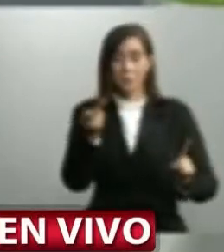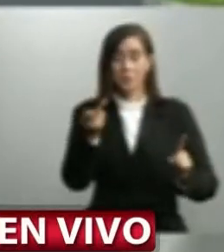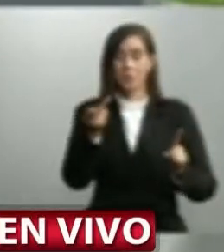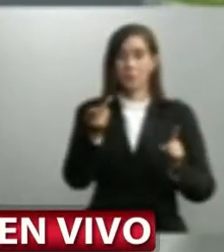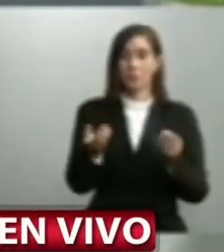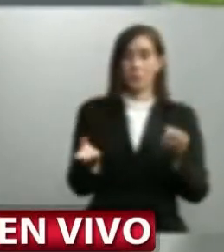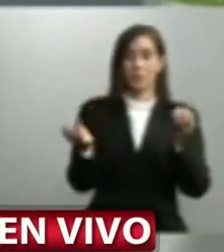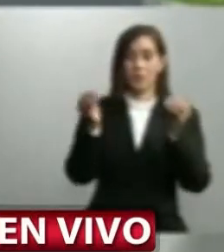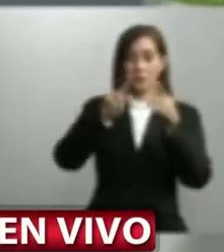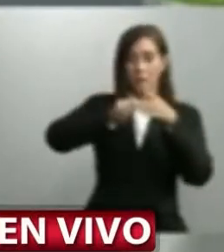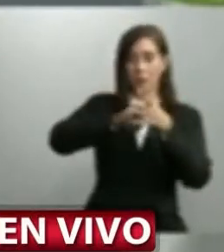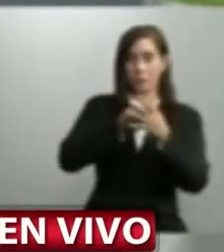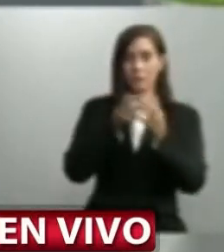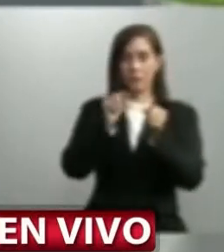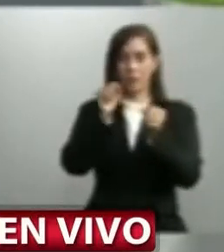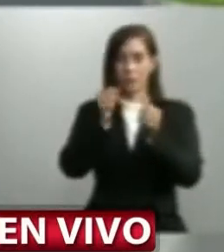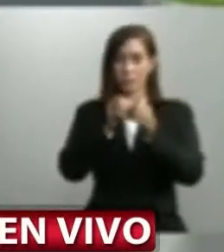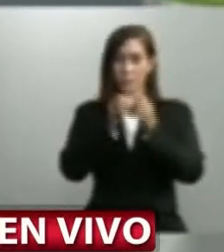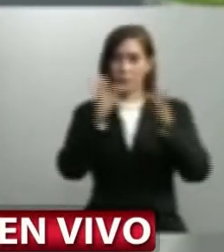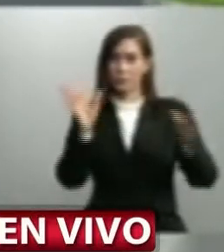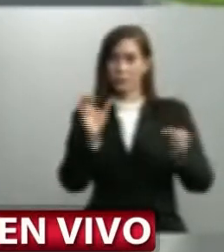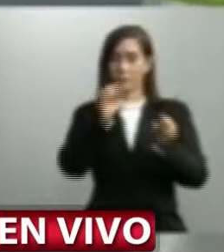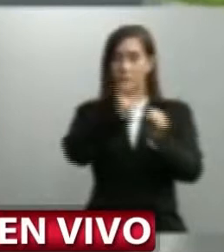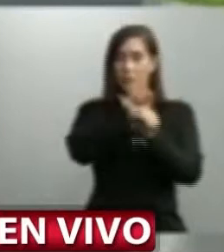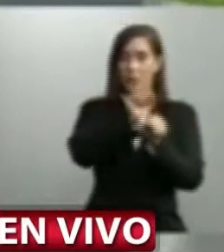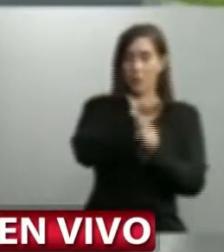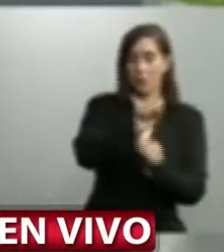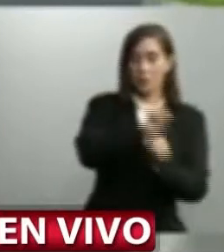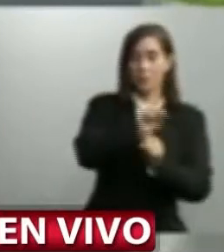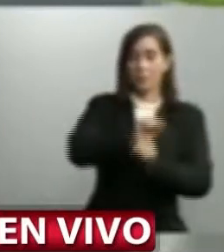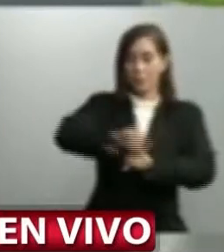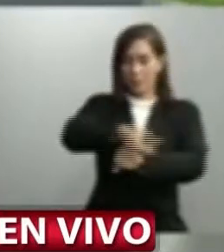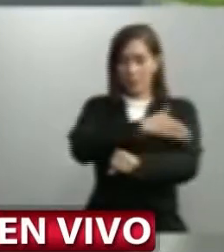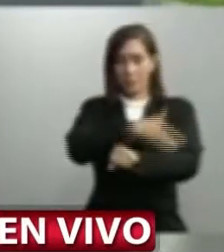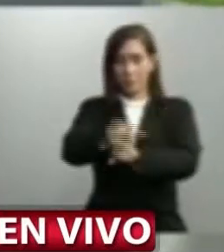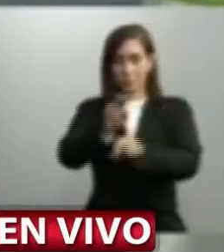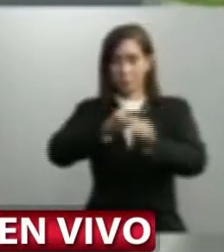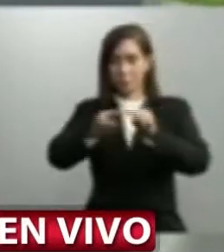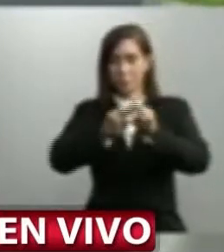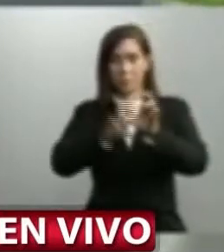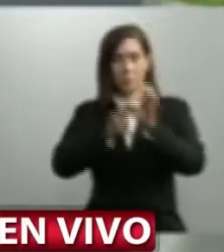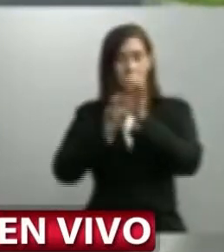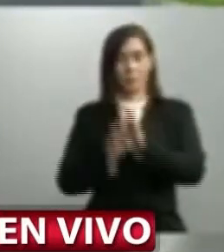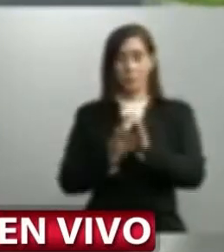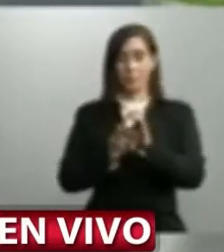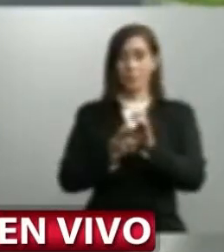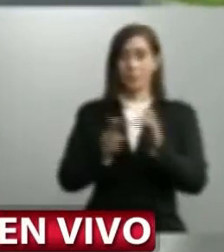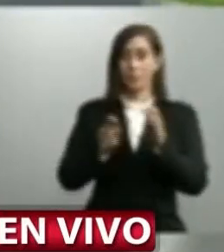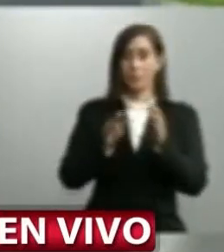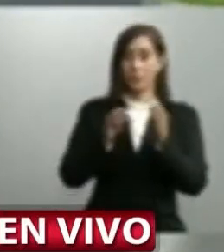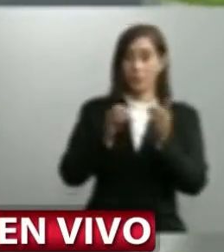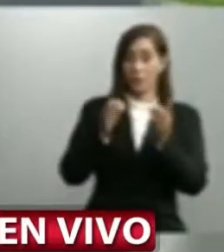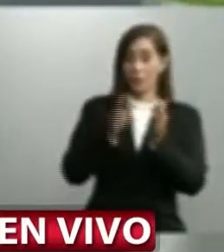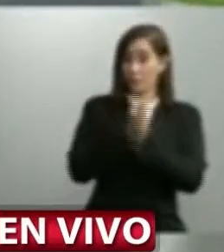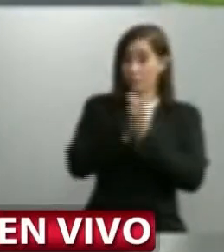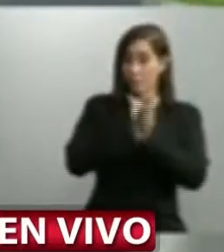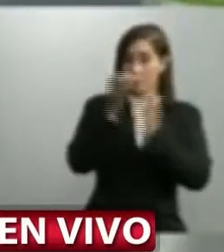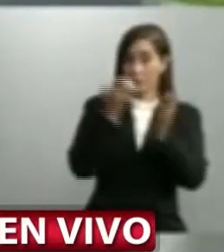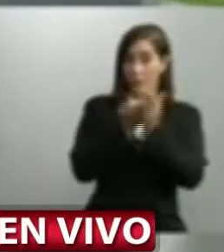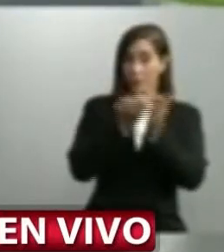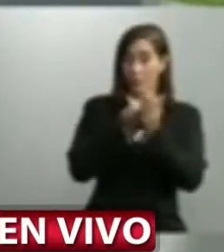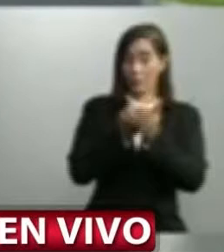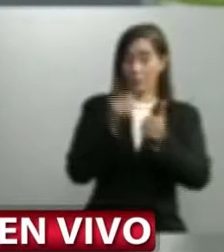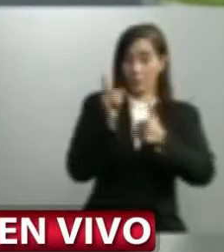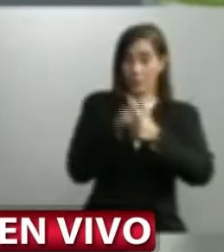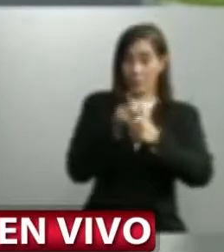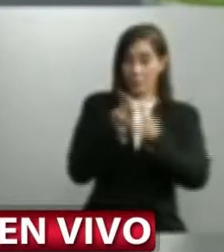un reinicio de la vida económica del país, limitada como se ha establecido en esta primera